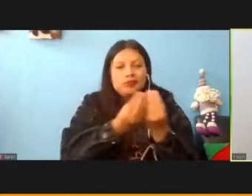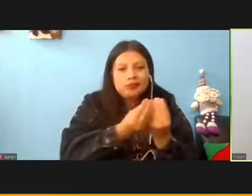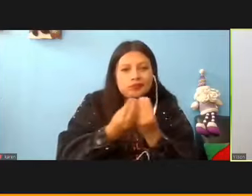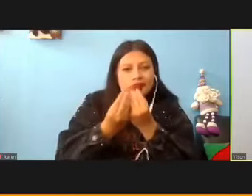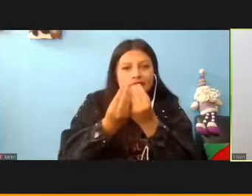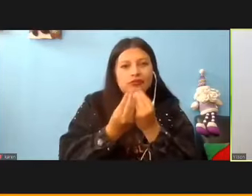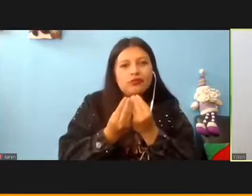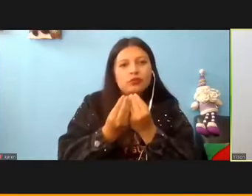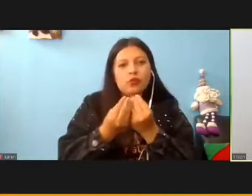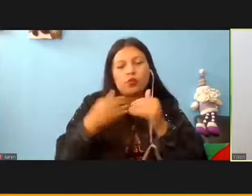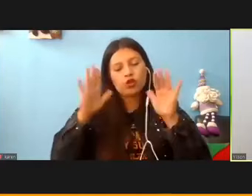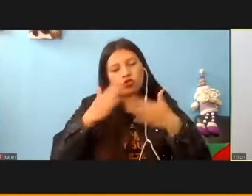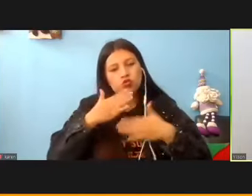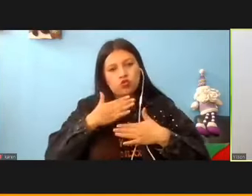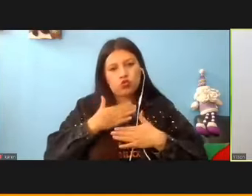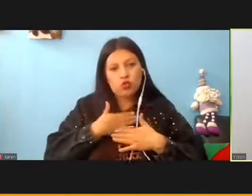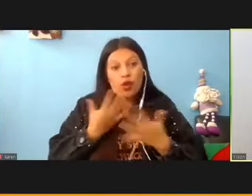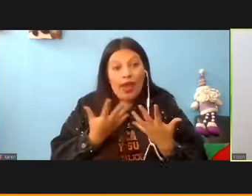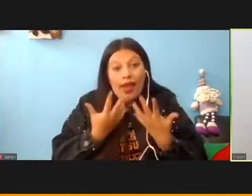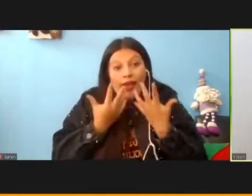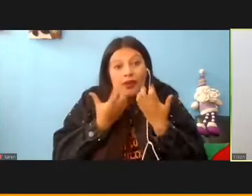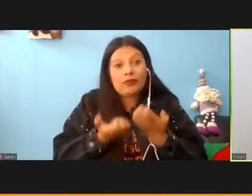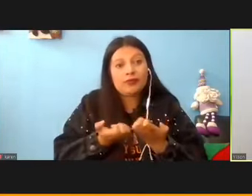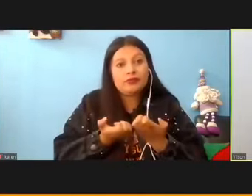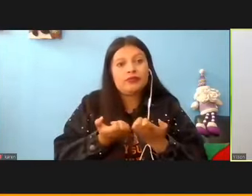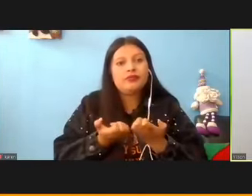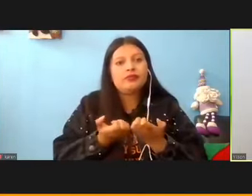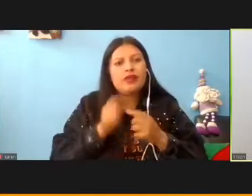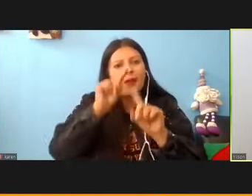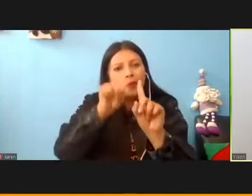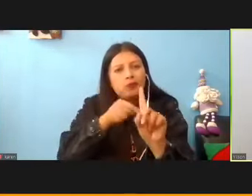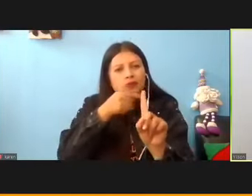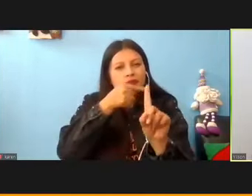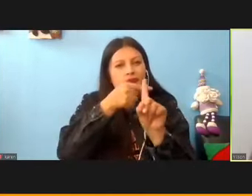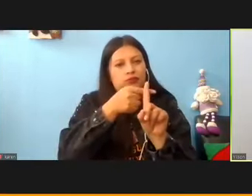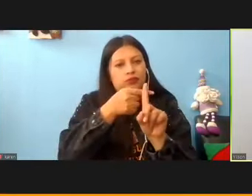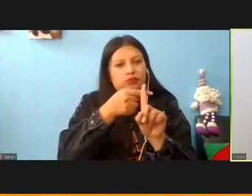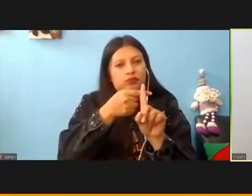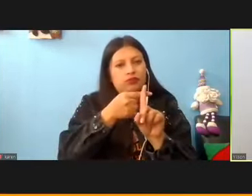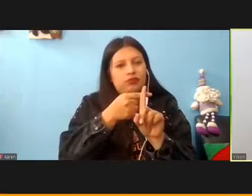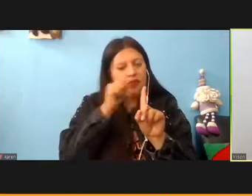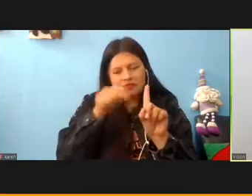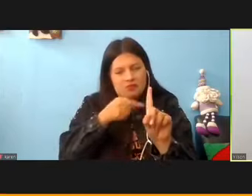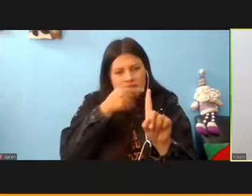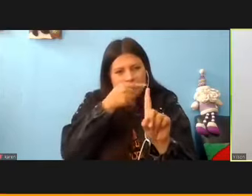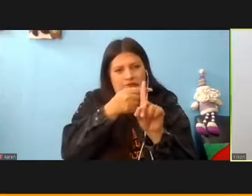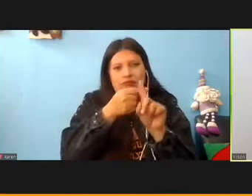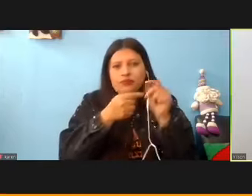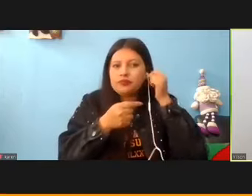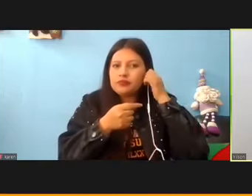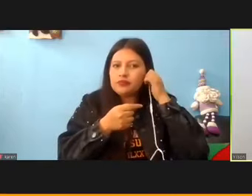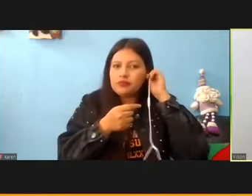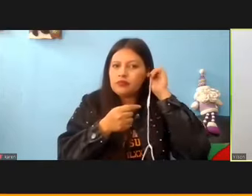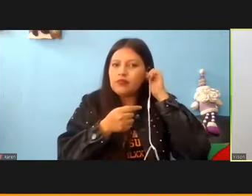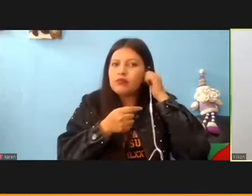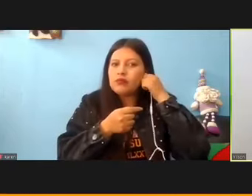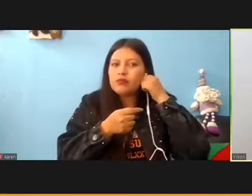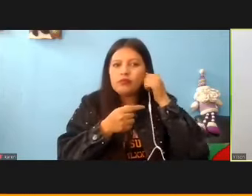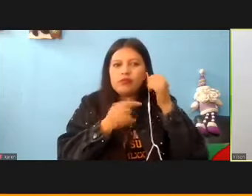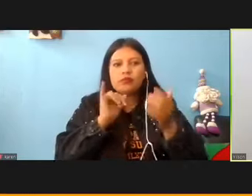Y bueno, yo quisiera como agregar algo adicional a lo que Sandra de